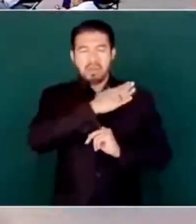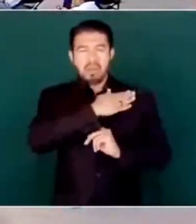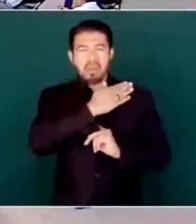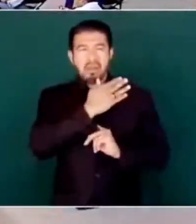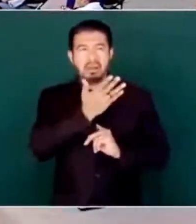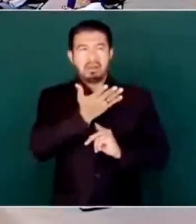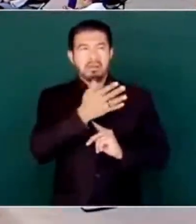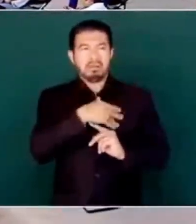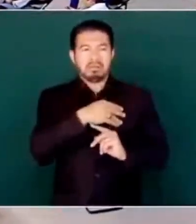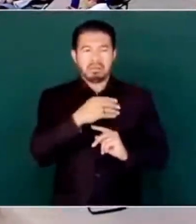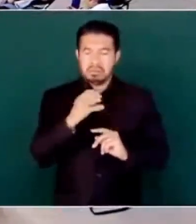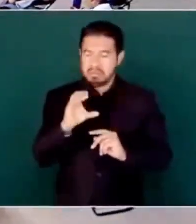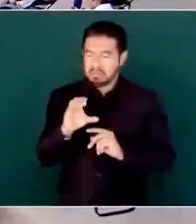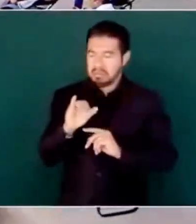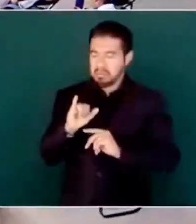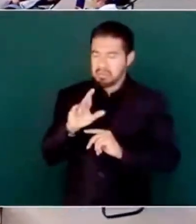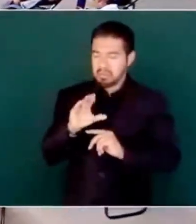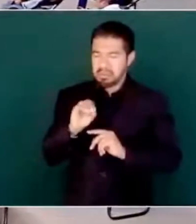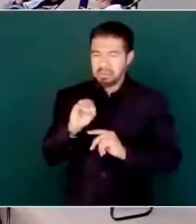por Ciro, por